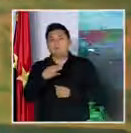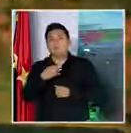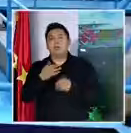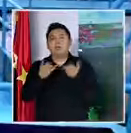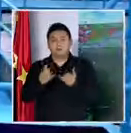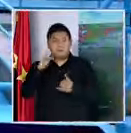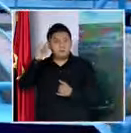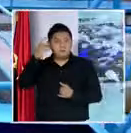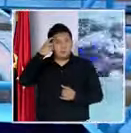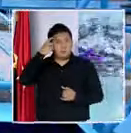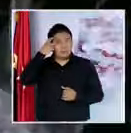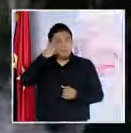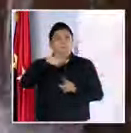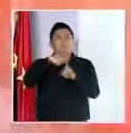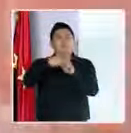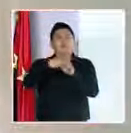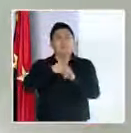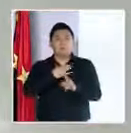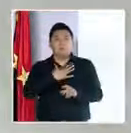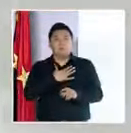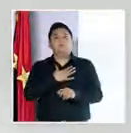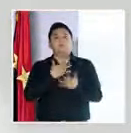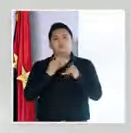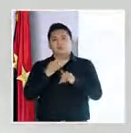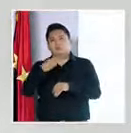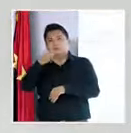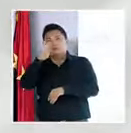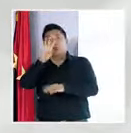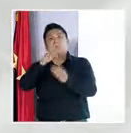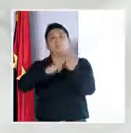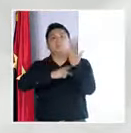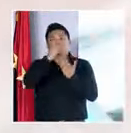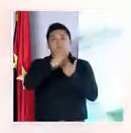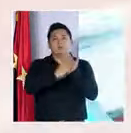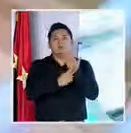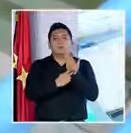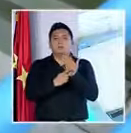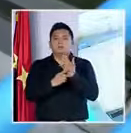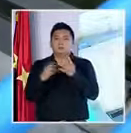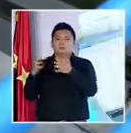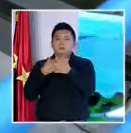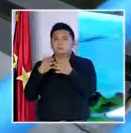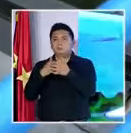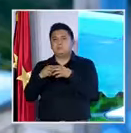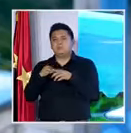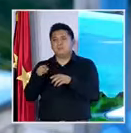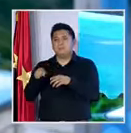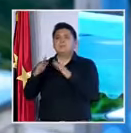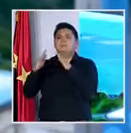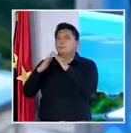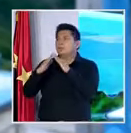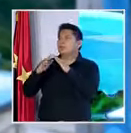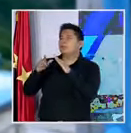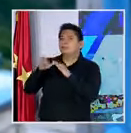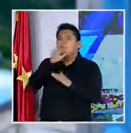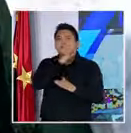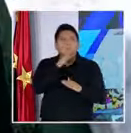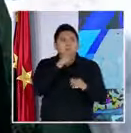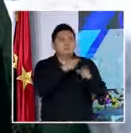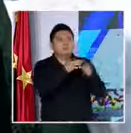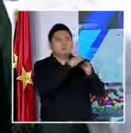de las Oportunidades, venimos ejecutando 14 proyectos de optimización de sistemas de acueductos urbanos y rurales